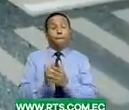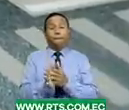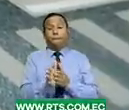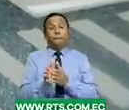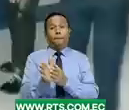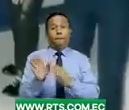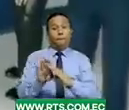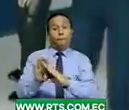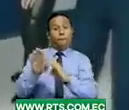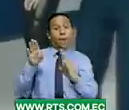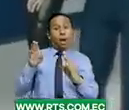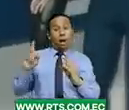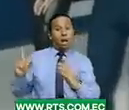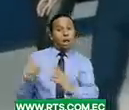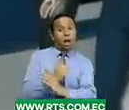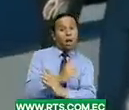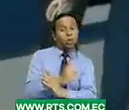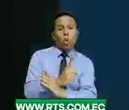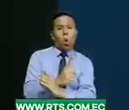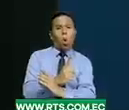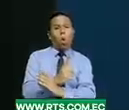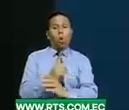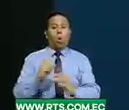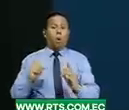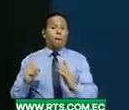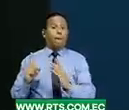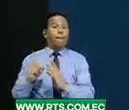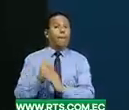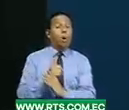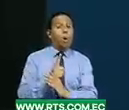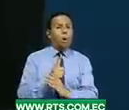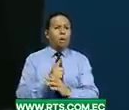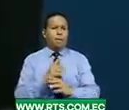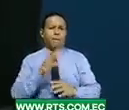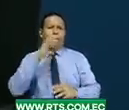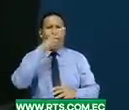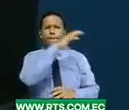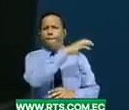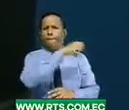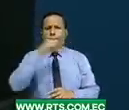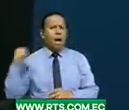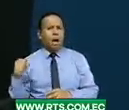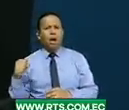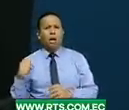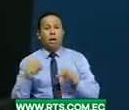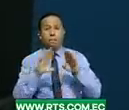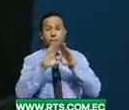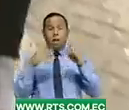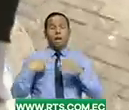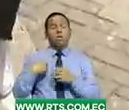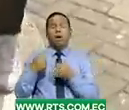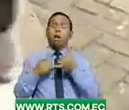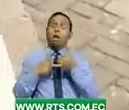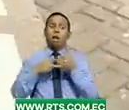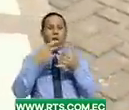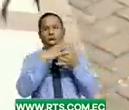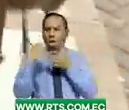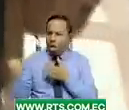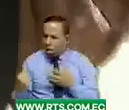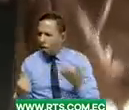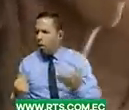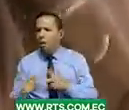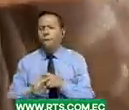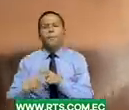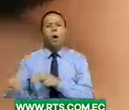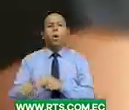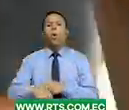señor no ingresa a la Metrovía. Introduce la mitad de su cuerpo por la ventana y me arranca el teléfono y sale corriendo. Luego asaltó a una